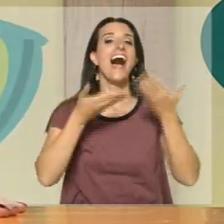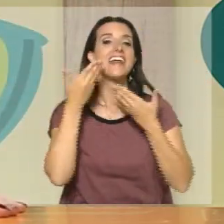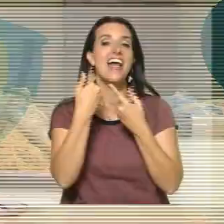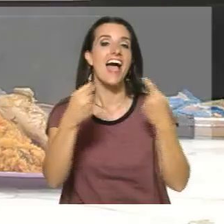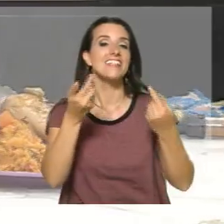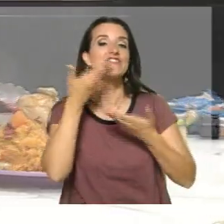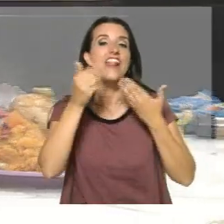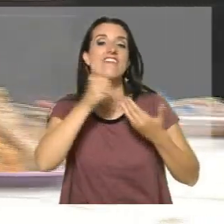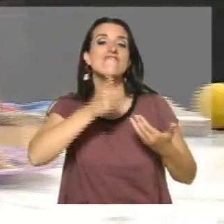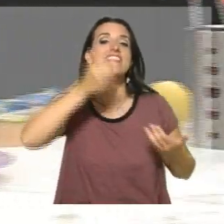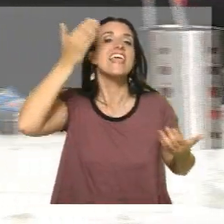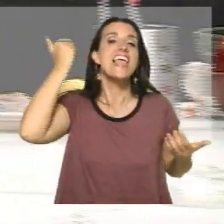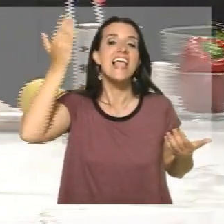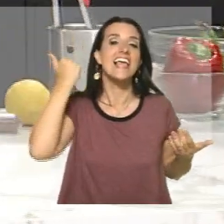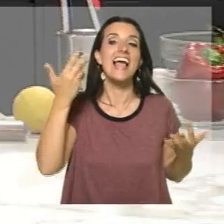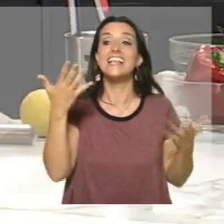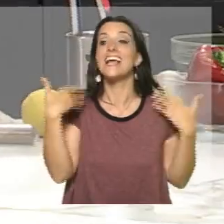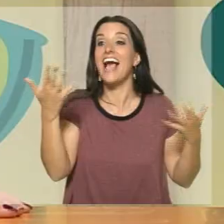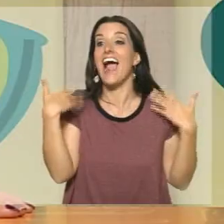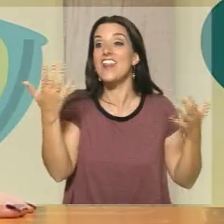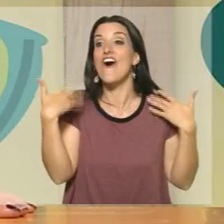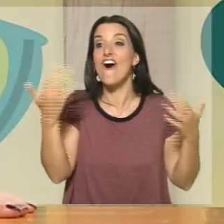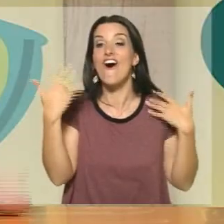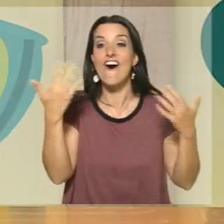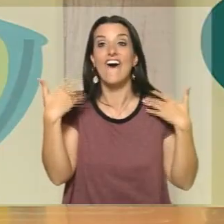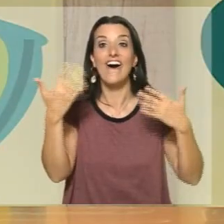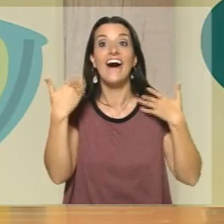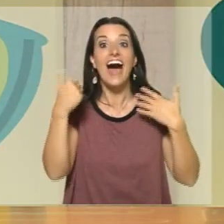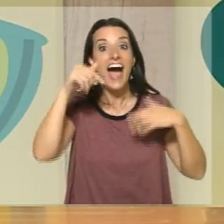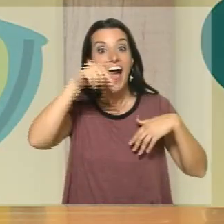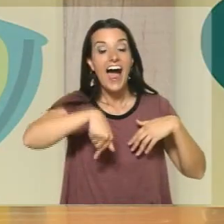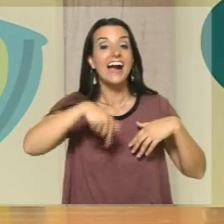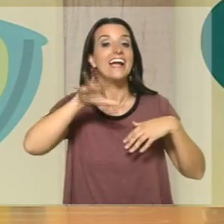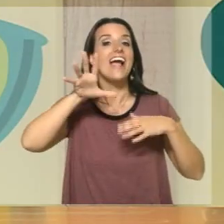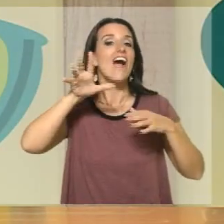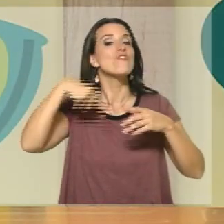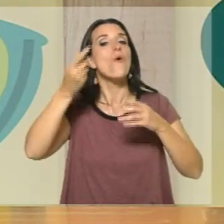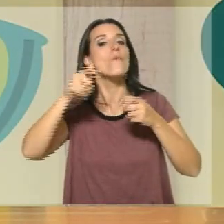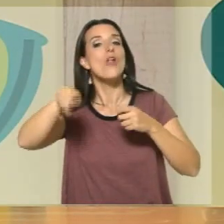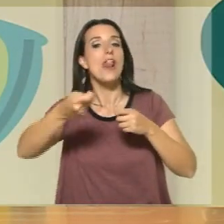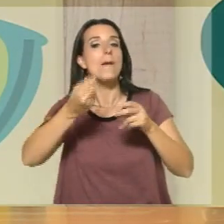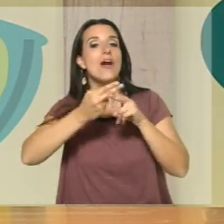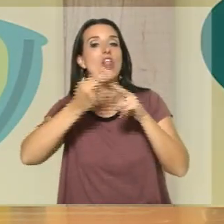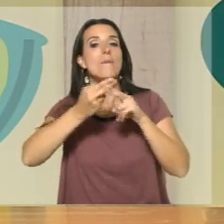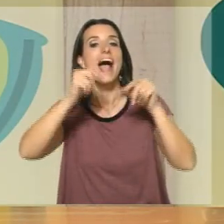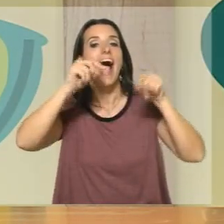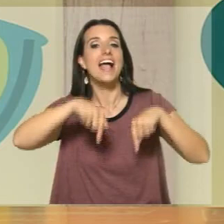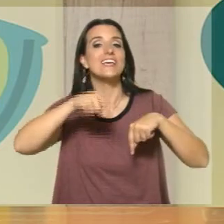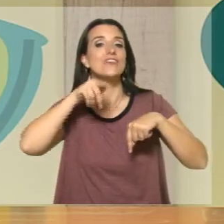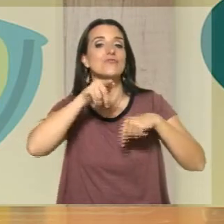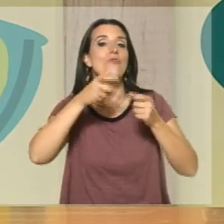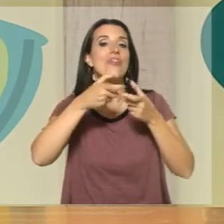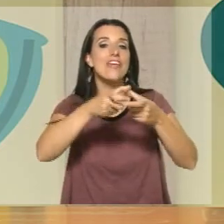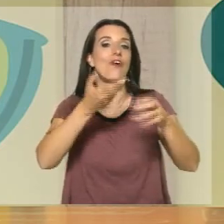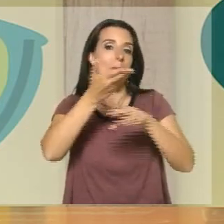Bueno, muy bien. Muy bien. Estoy teniendo calor. No sé si... Aquí está su disco. Aquí está su disco, claro, también. Llamar, aquí está su disco,